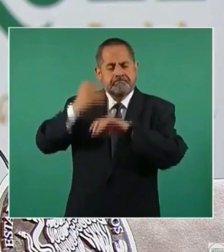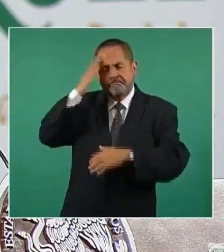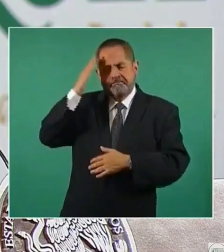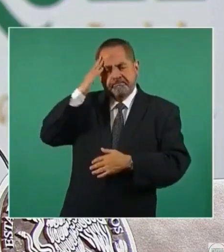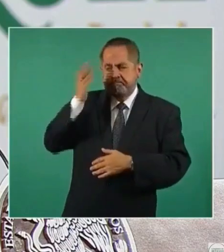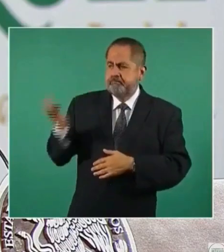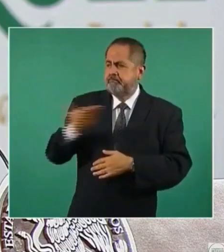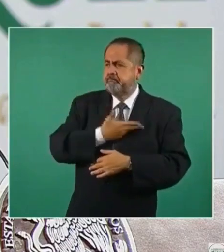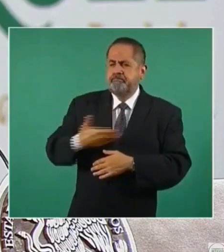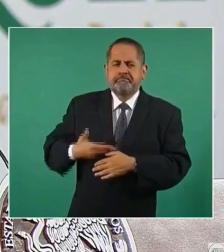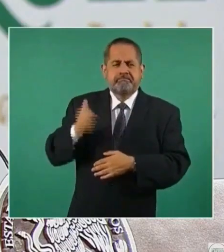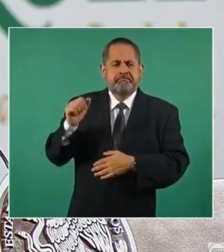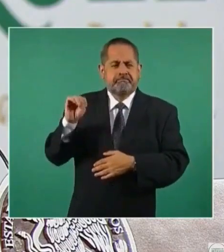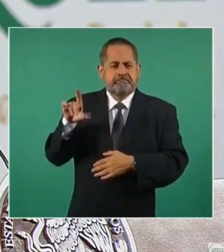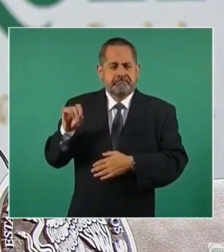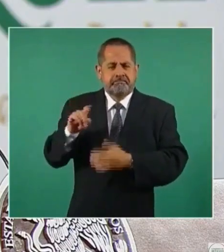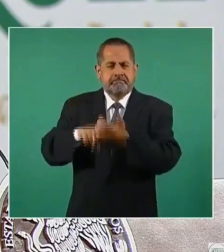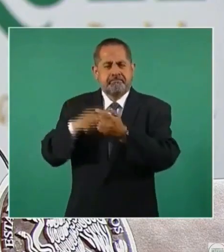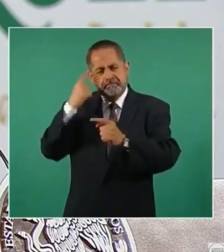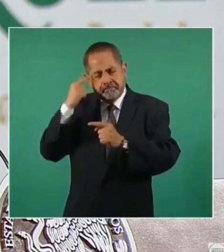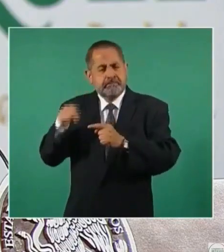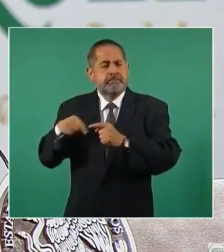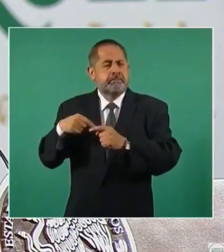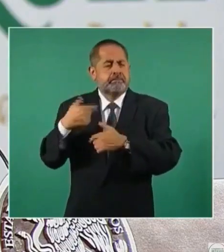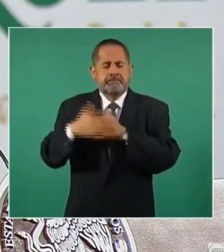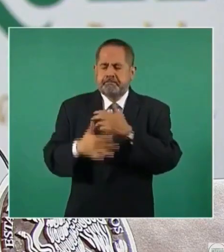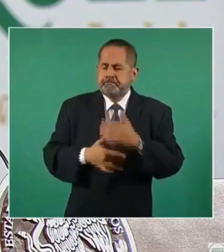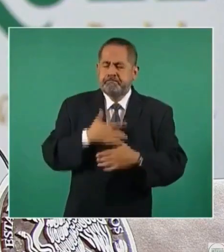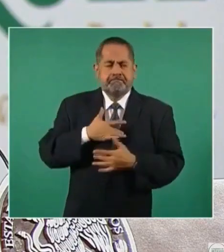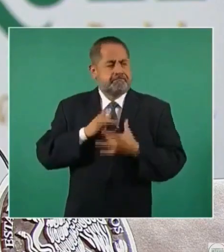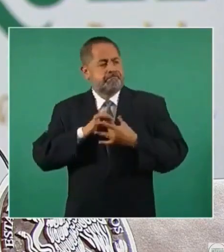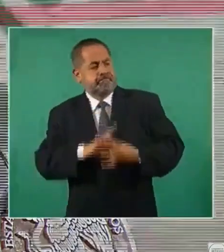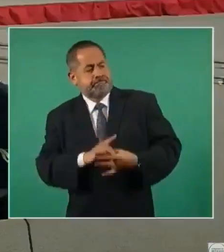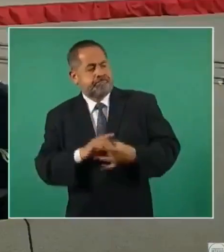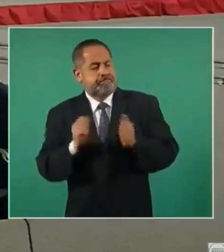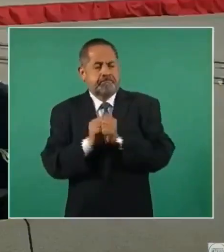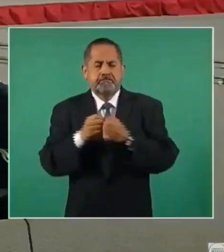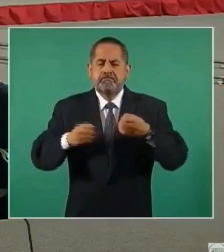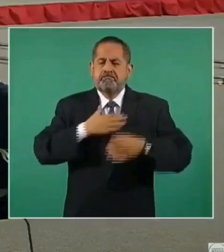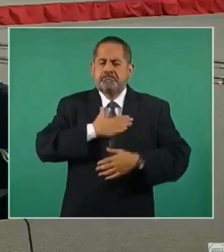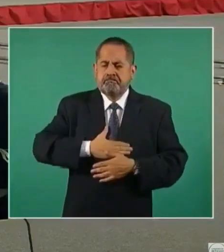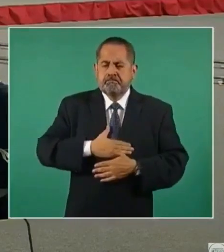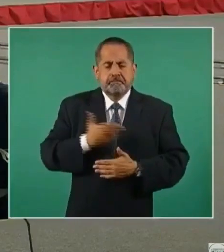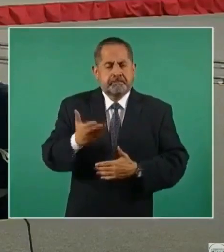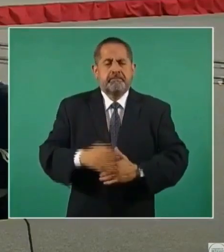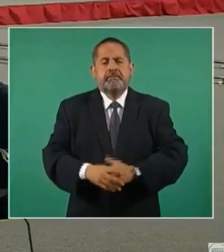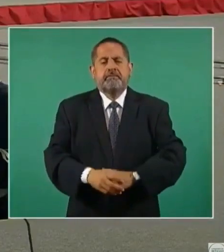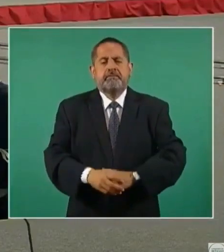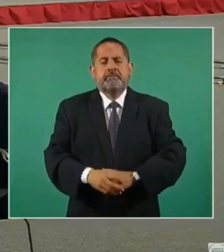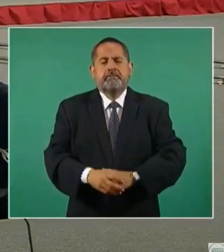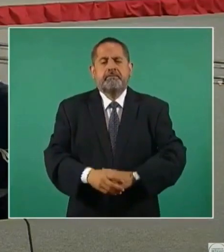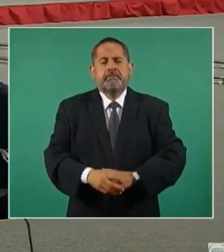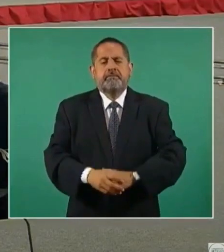Manuel López Obrador, todo bajo una perspectiva humanista y de justicia. Muchas gracias.